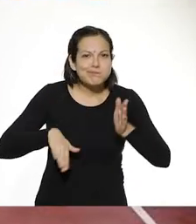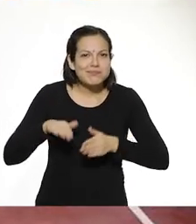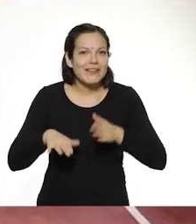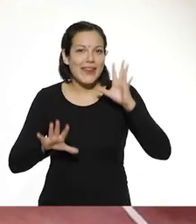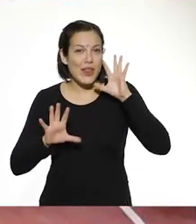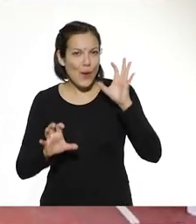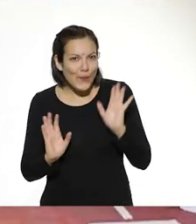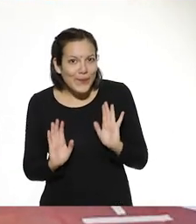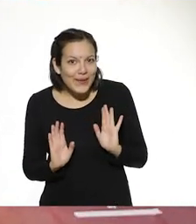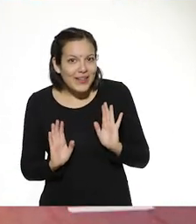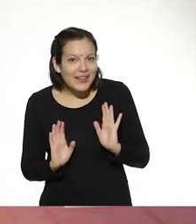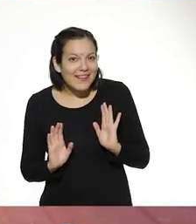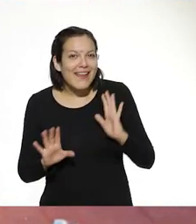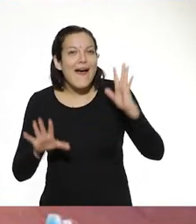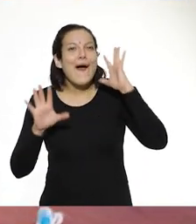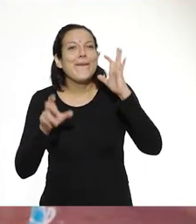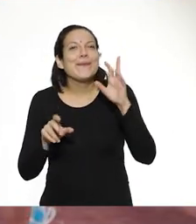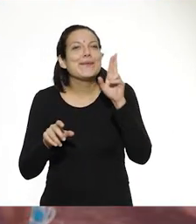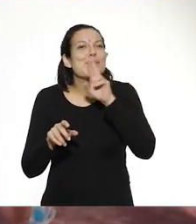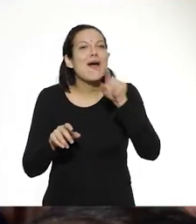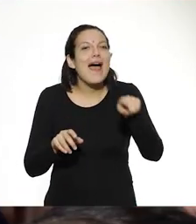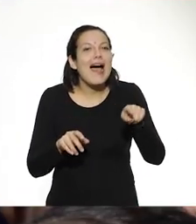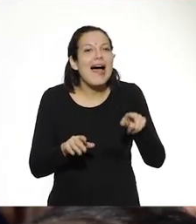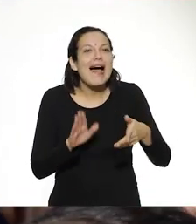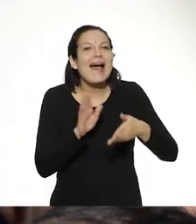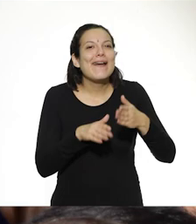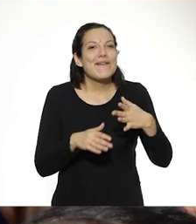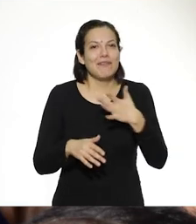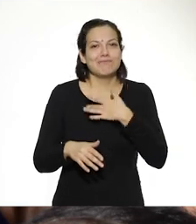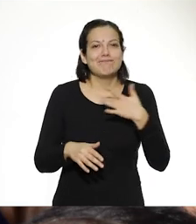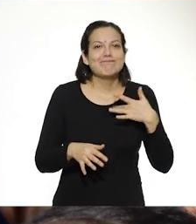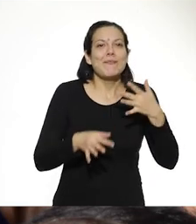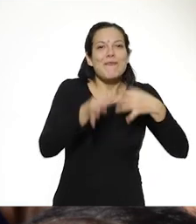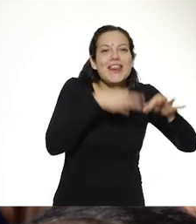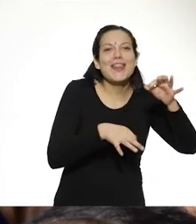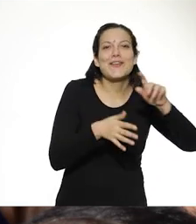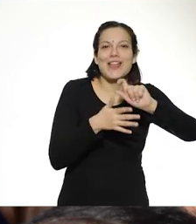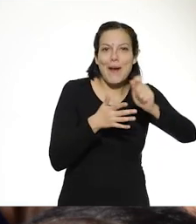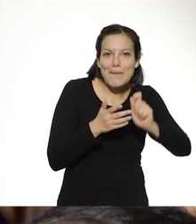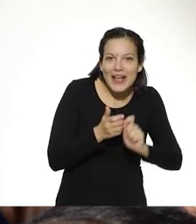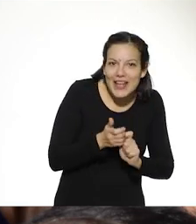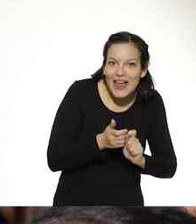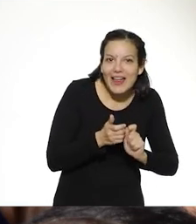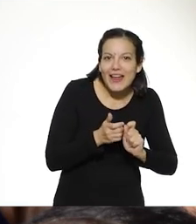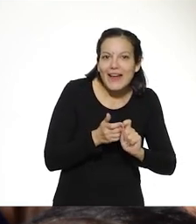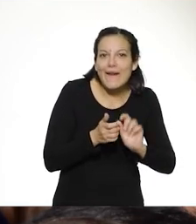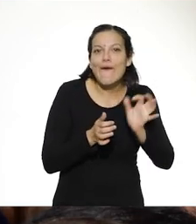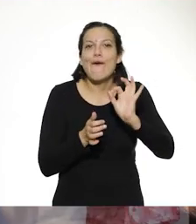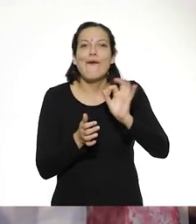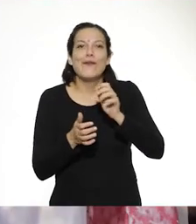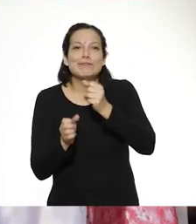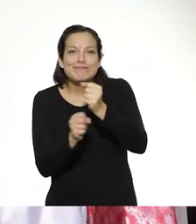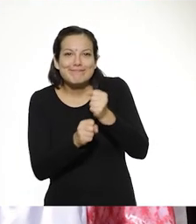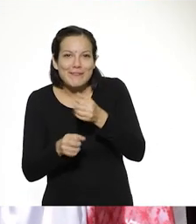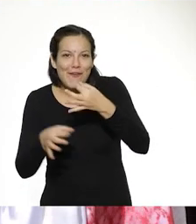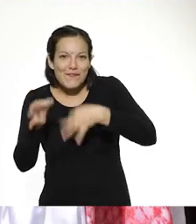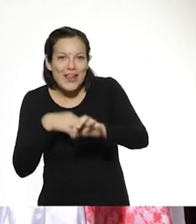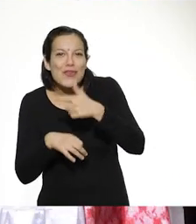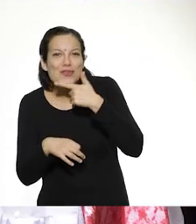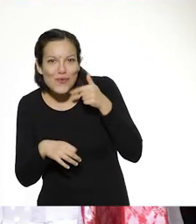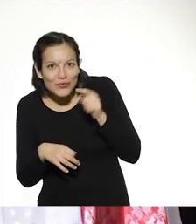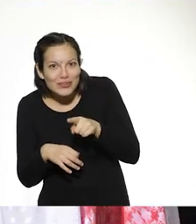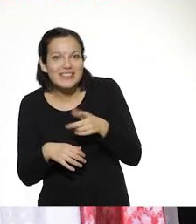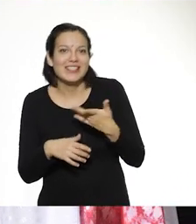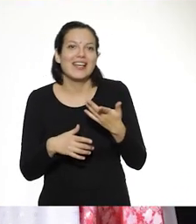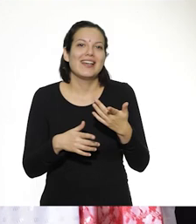¿se acuerdan? ¿Se acuerdan las chicas que iban disfrazadas de vendedoras de empanadas? O de mazamorreras, de